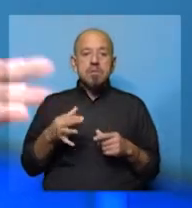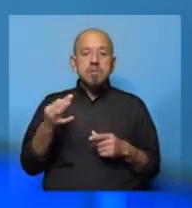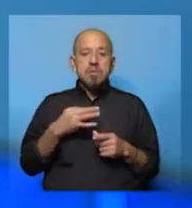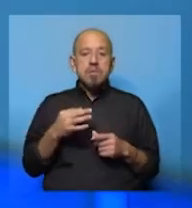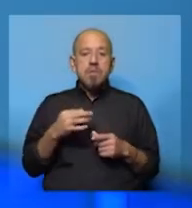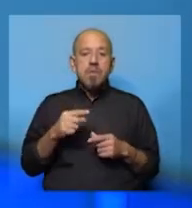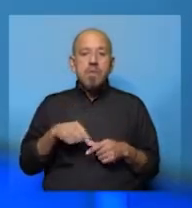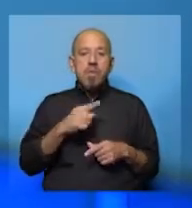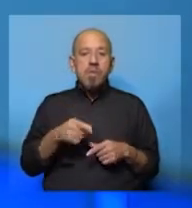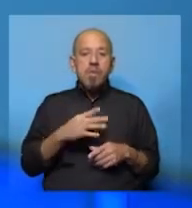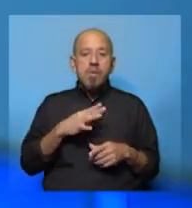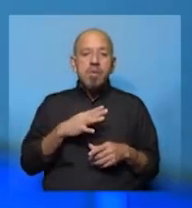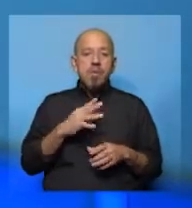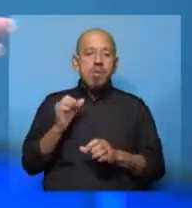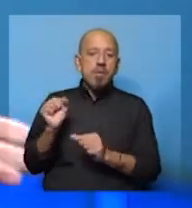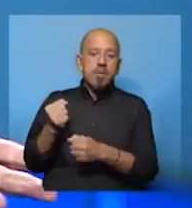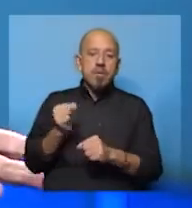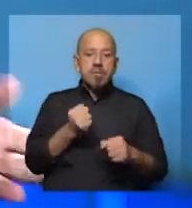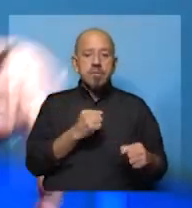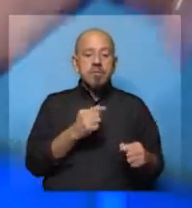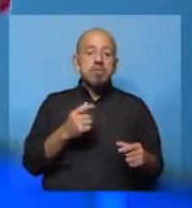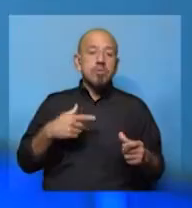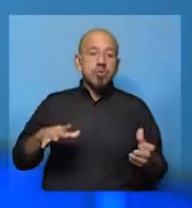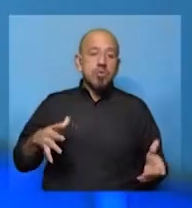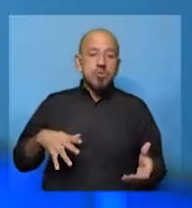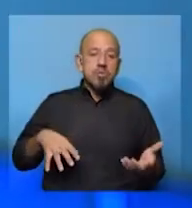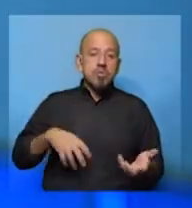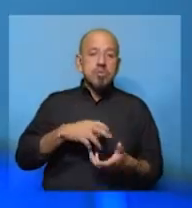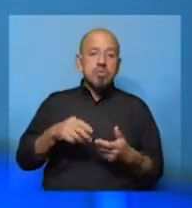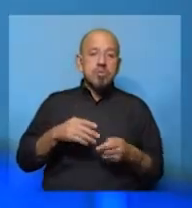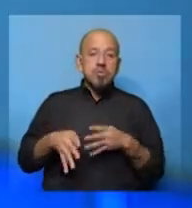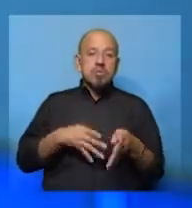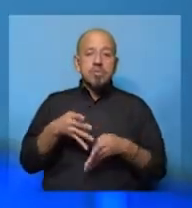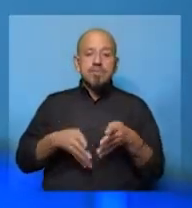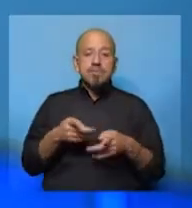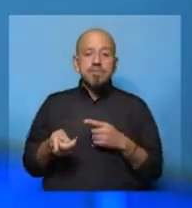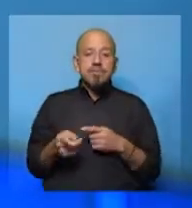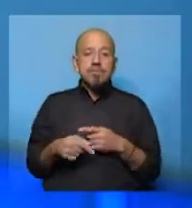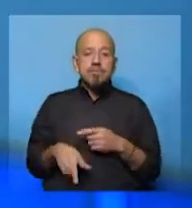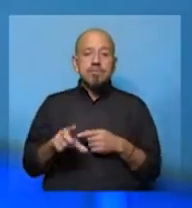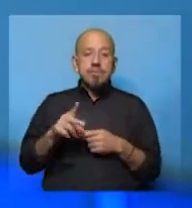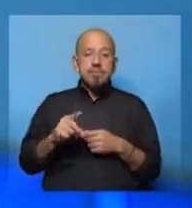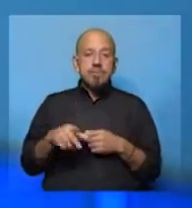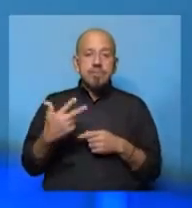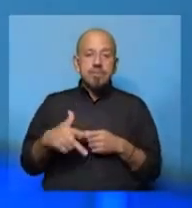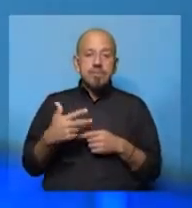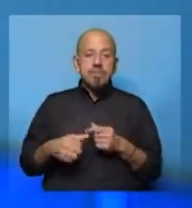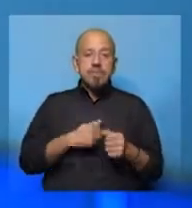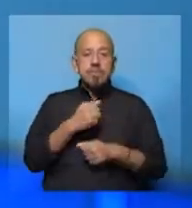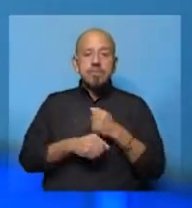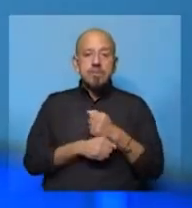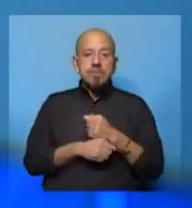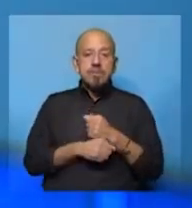dónde están tus barredoras pero las barredoras funcionaron y algunas compradas hace 12 13 años Todavía siguen